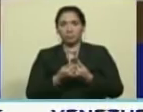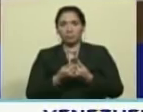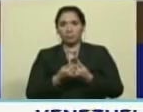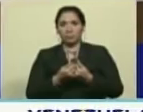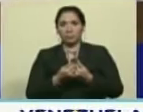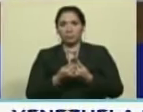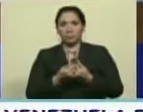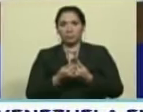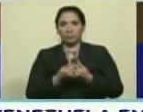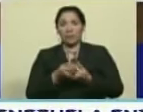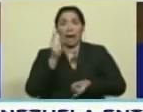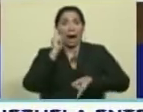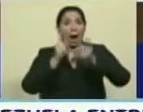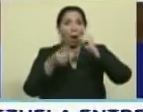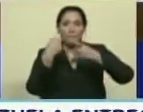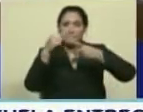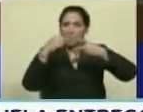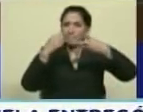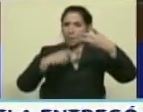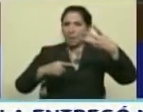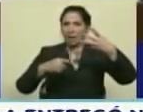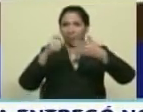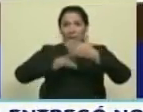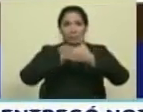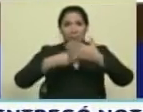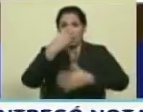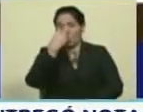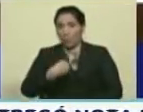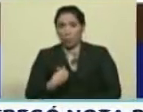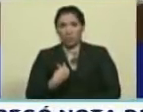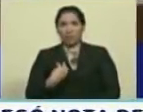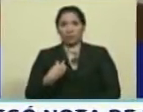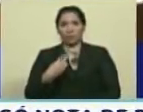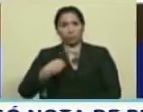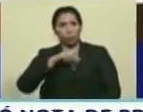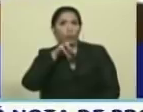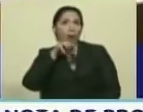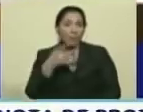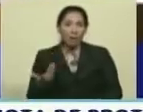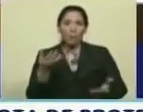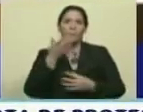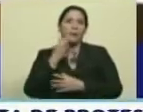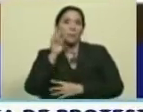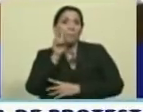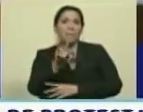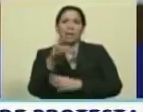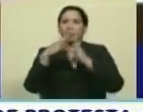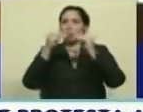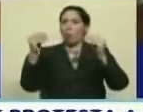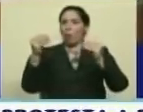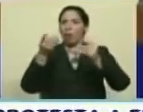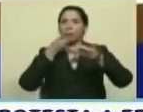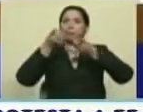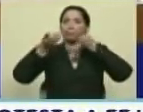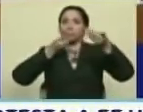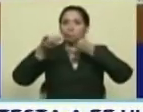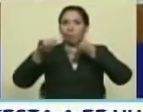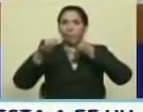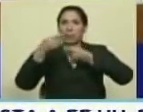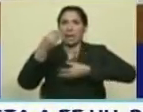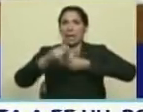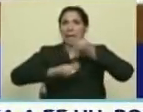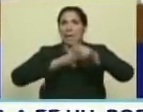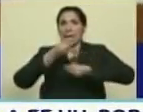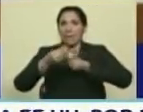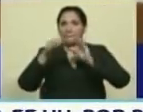reduciendo y en algunos casos eliminando la pobreza. De eso hablamos. Y si usted ve todas las declaraciones, esto es lo